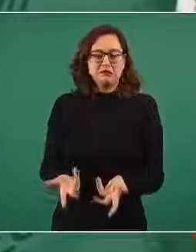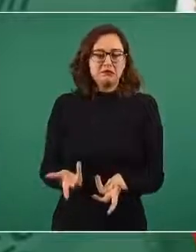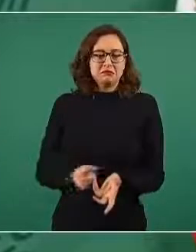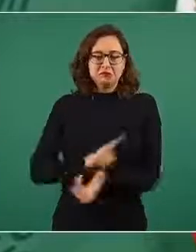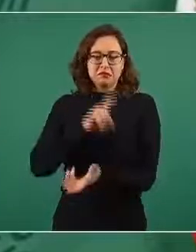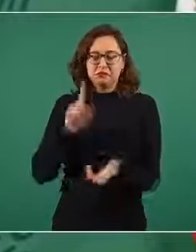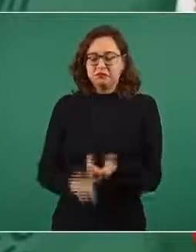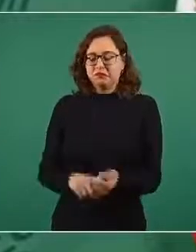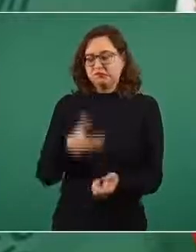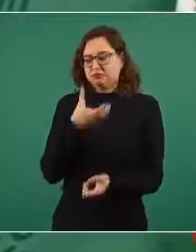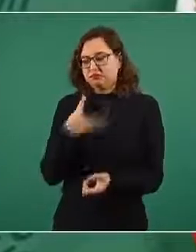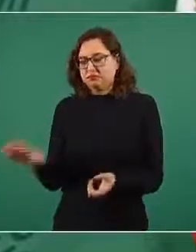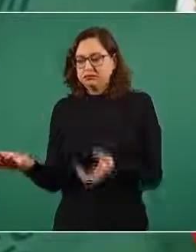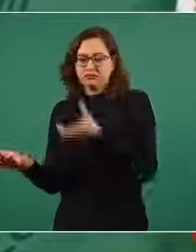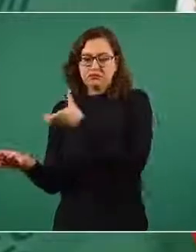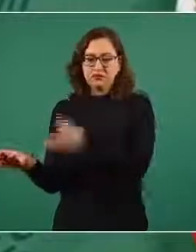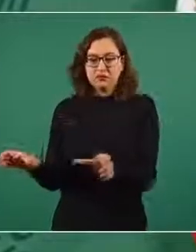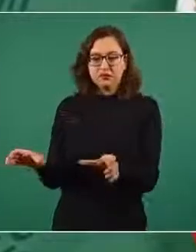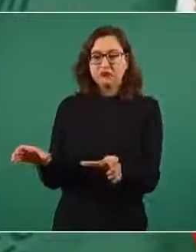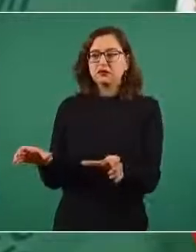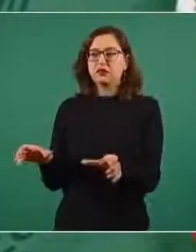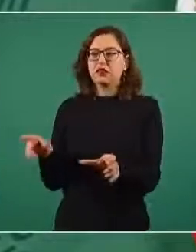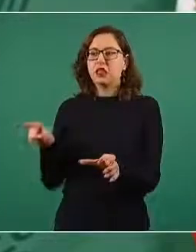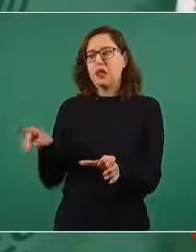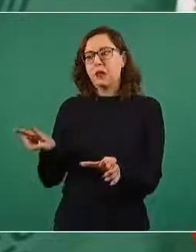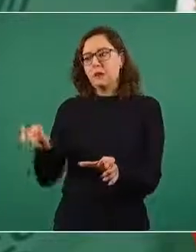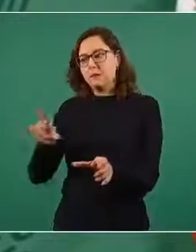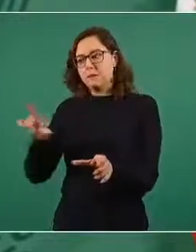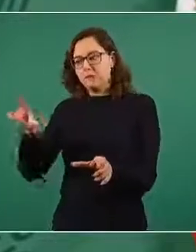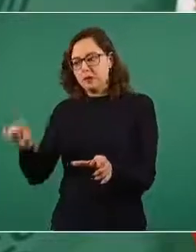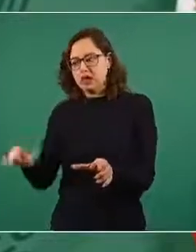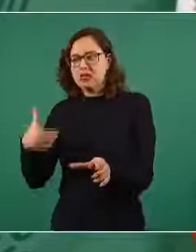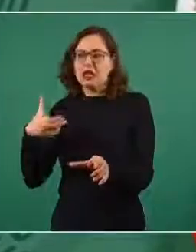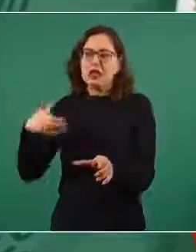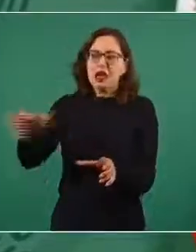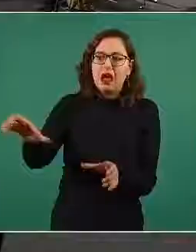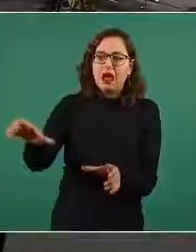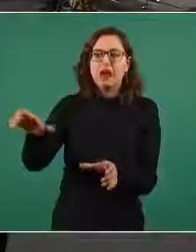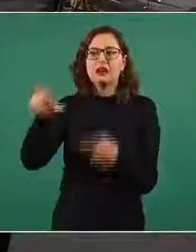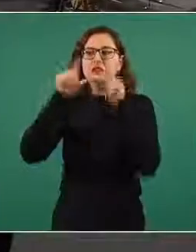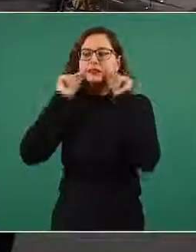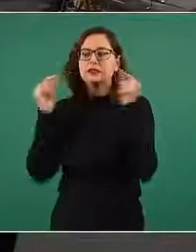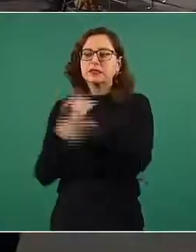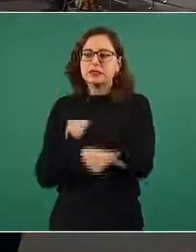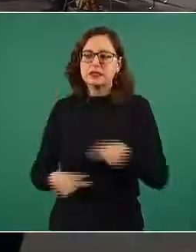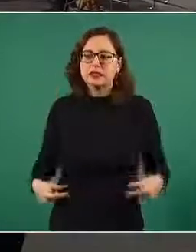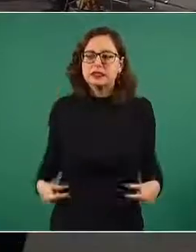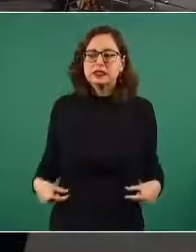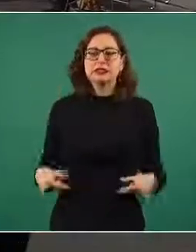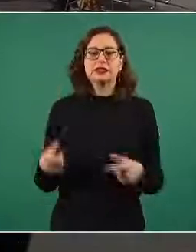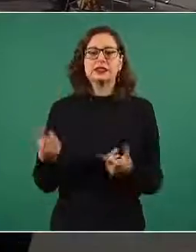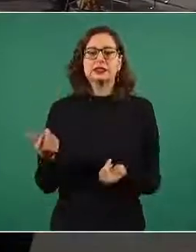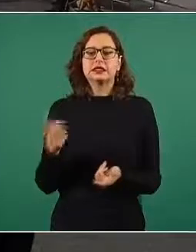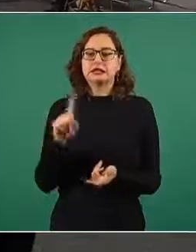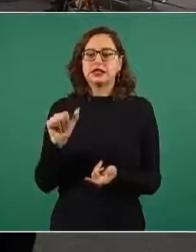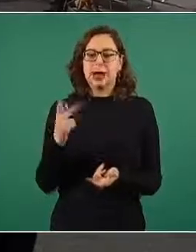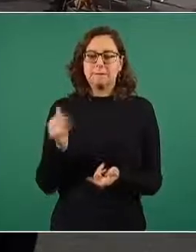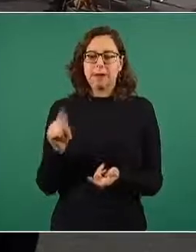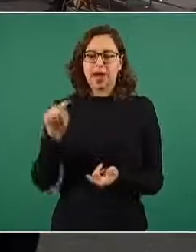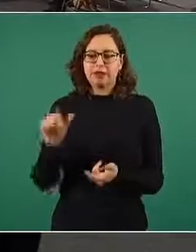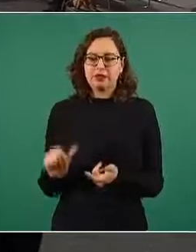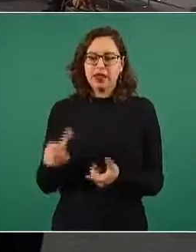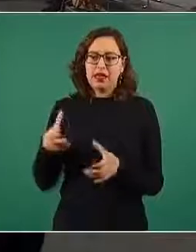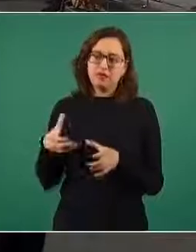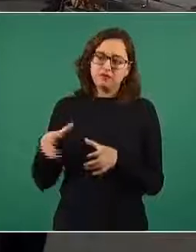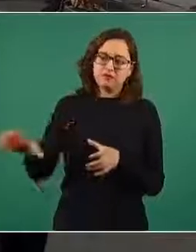en otro, Zapata en otro. Zapata, por ejemplo, cuando el plan de Ayala